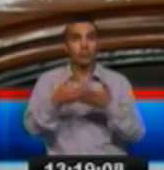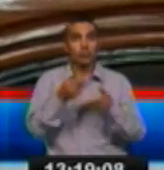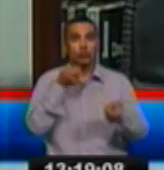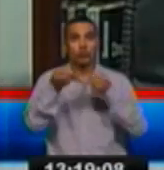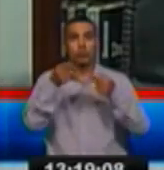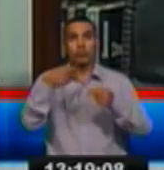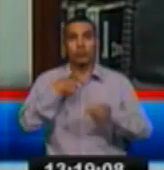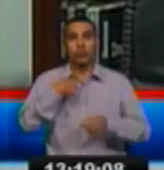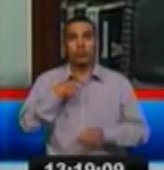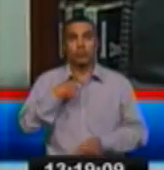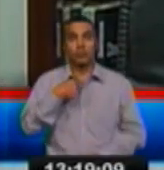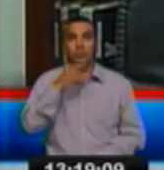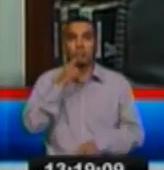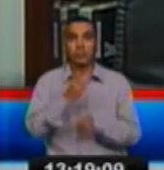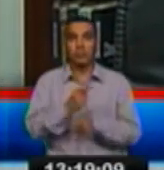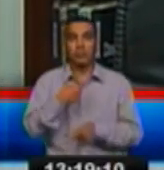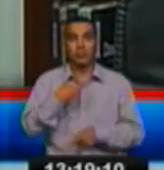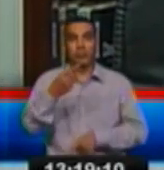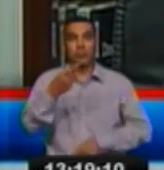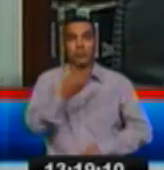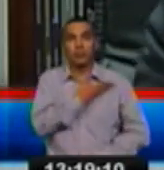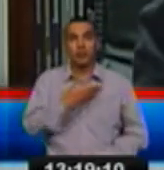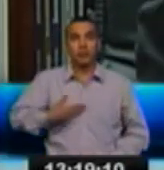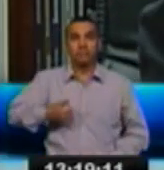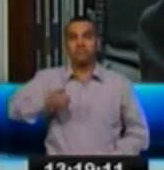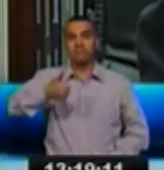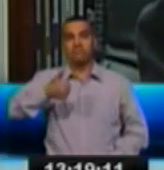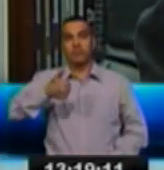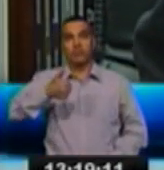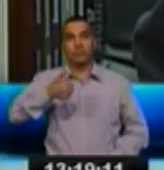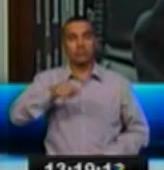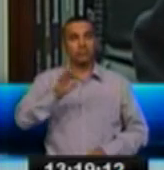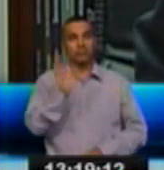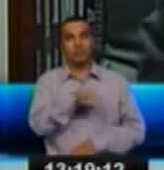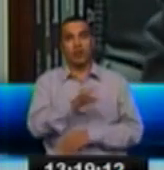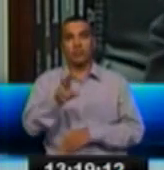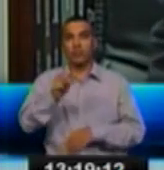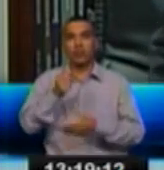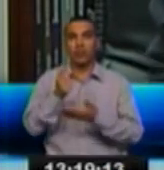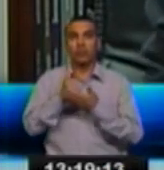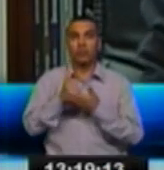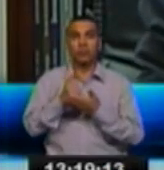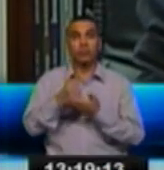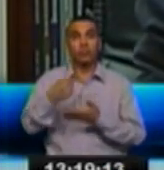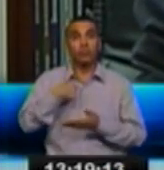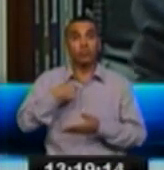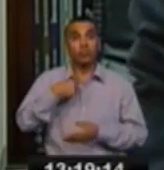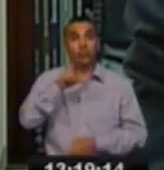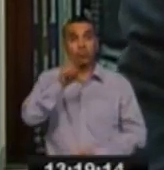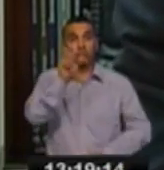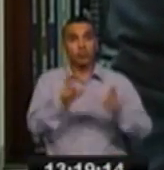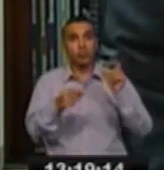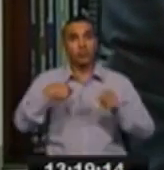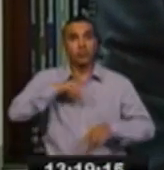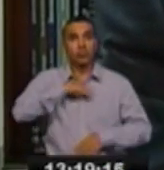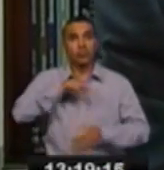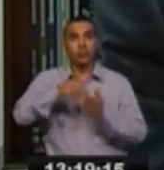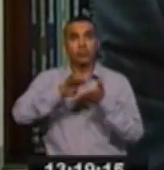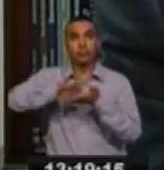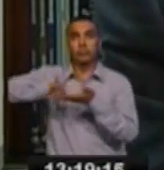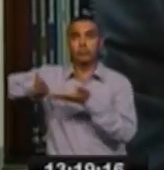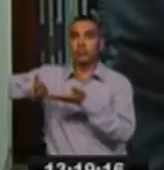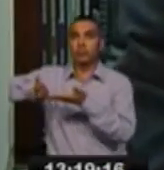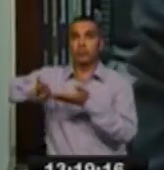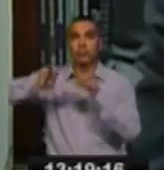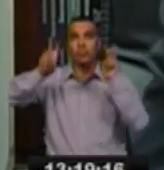manejo. Eminentemente presidencialista. El doctor Luis Verde Soto y yo hemos sido marginados